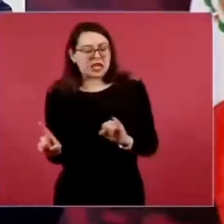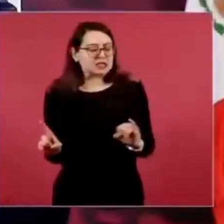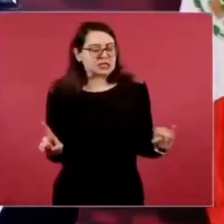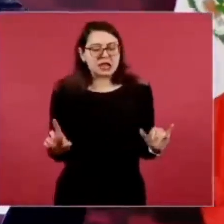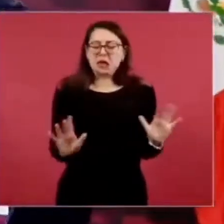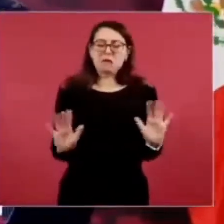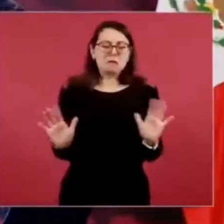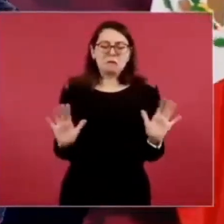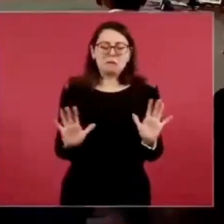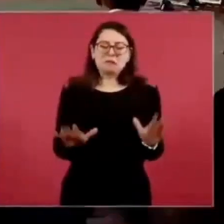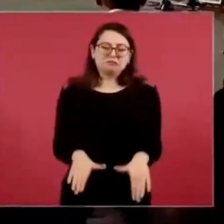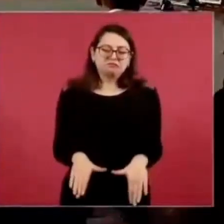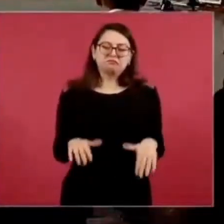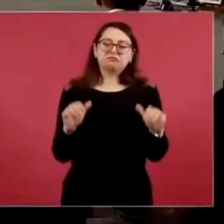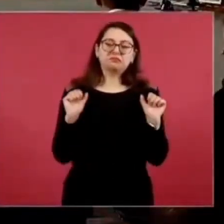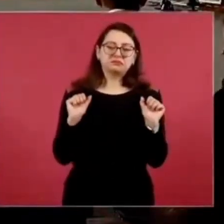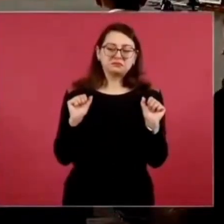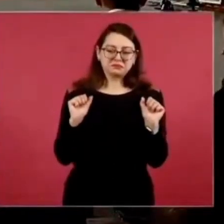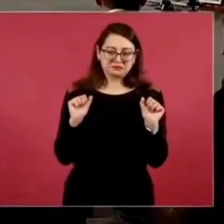Moderados,